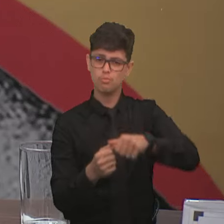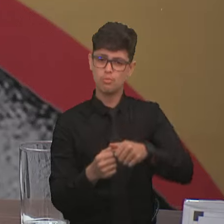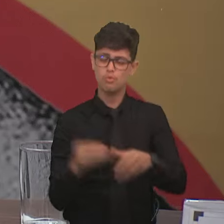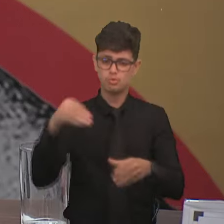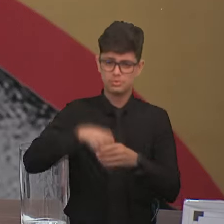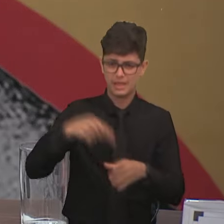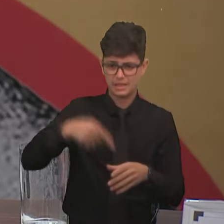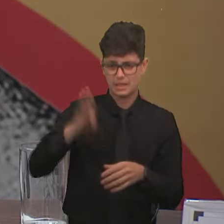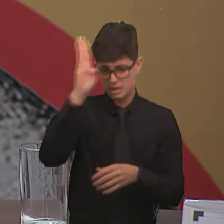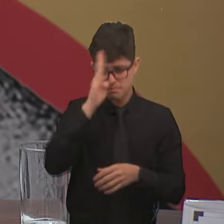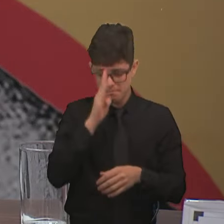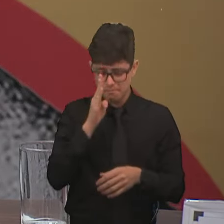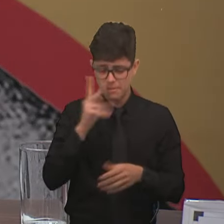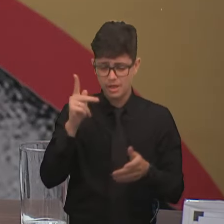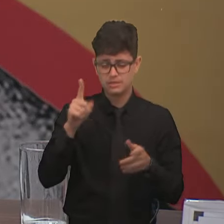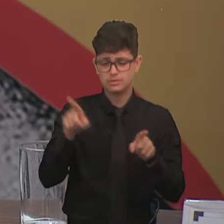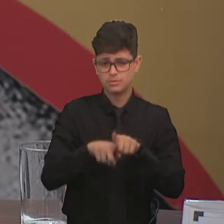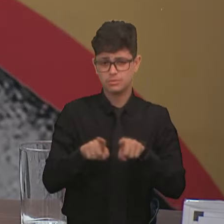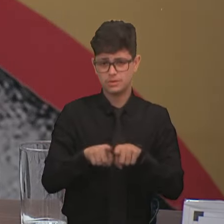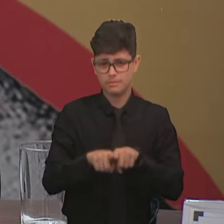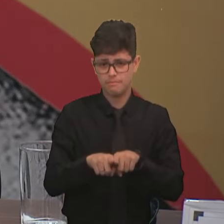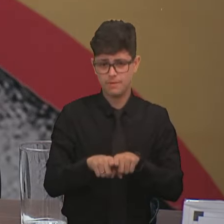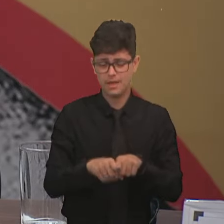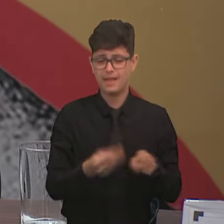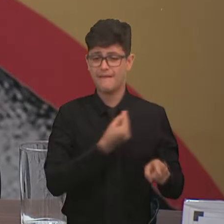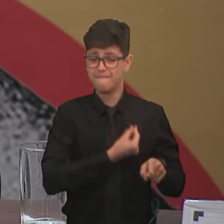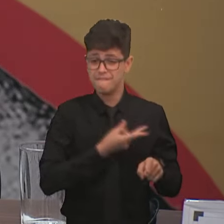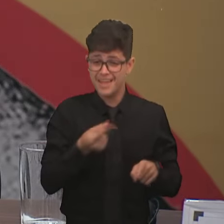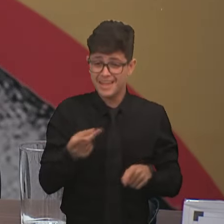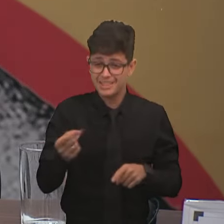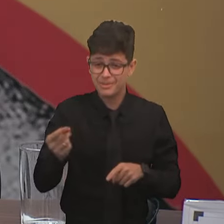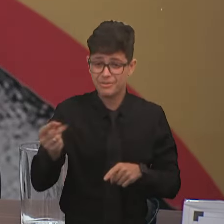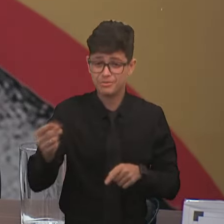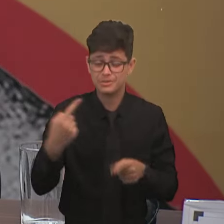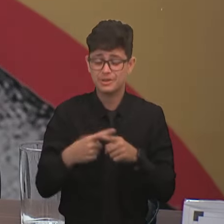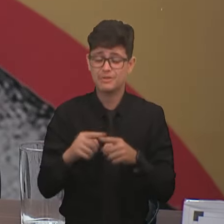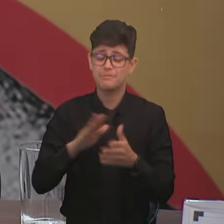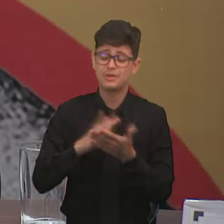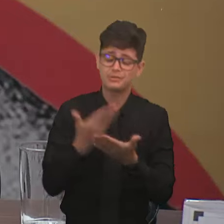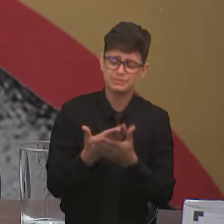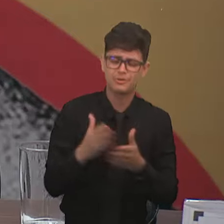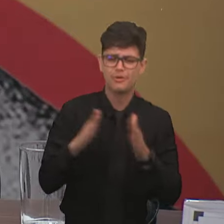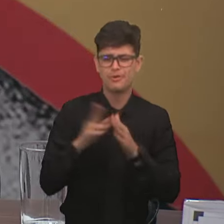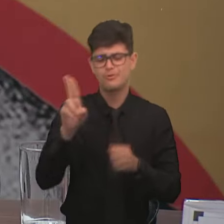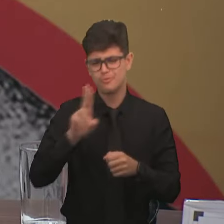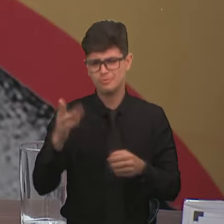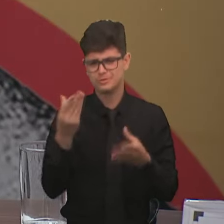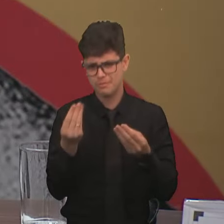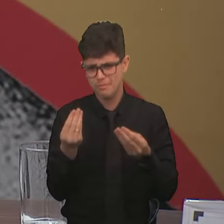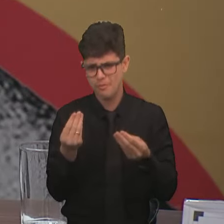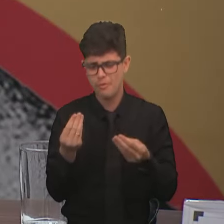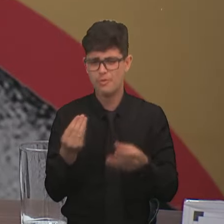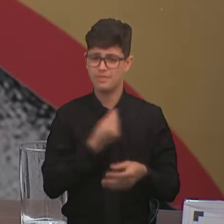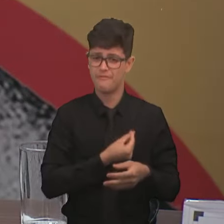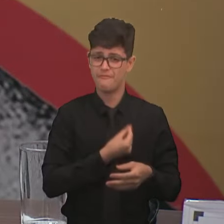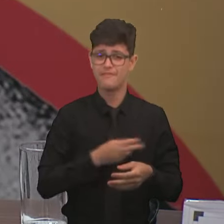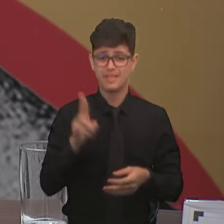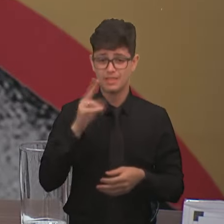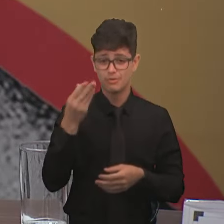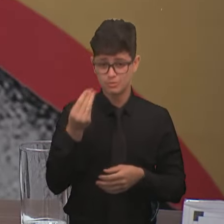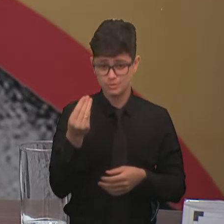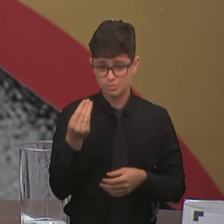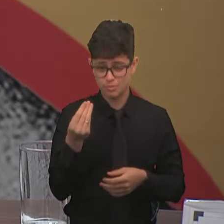en nuestra gente, con muchos impactos en la economía y también en la vida cotidiana de los ciudadanos. Su potencial